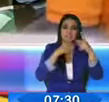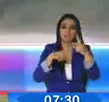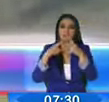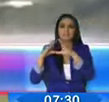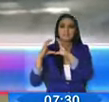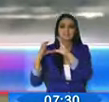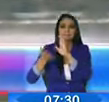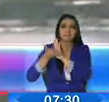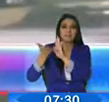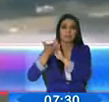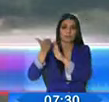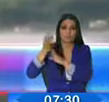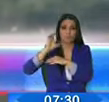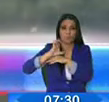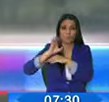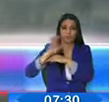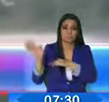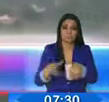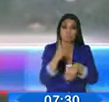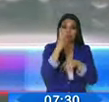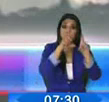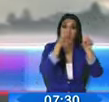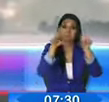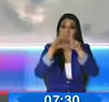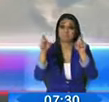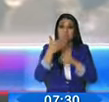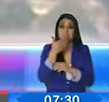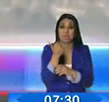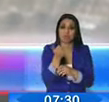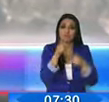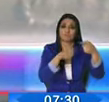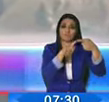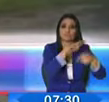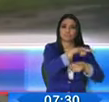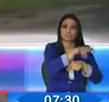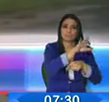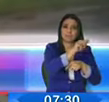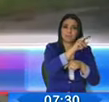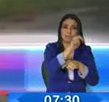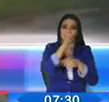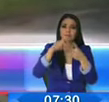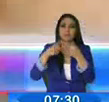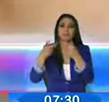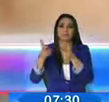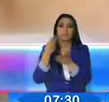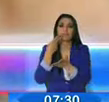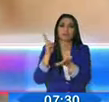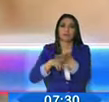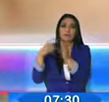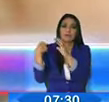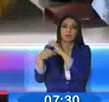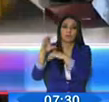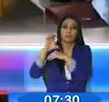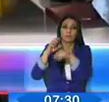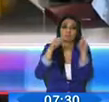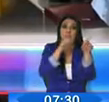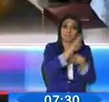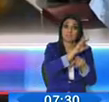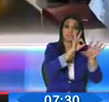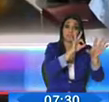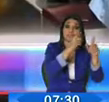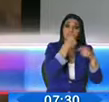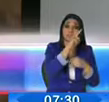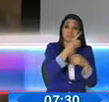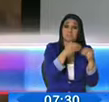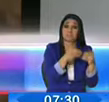ecuador otras dos empresas en las que se trabaja para mejorar las cifras son la aerolínea tame y correos del ecuador también registró 28 millones en pérdidas